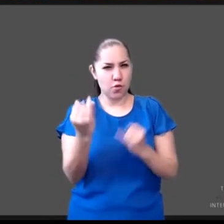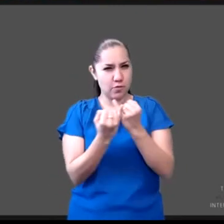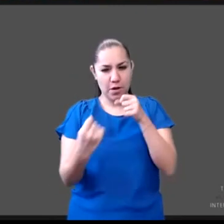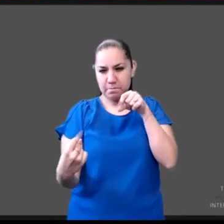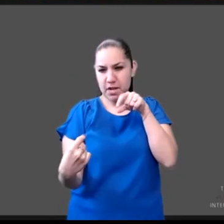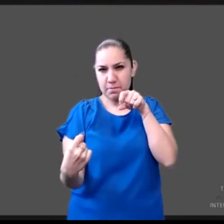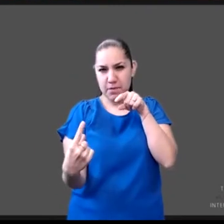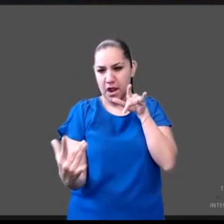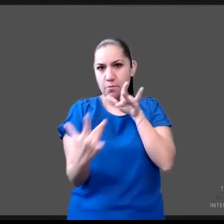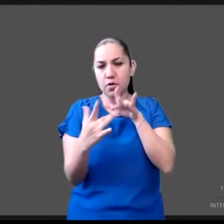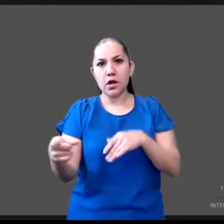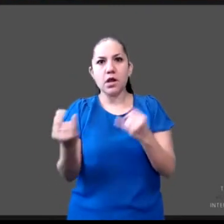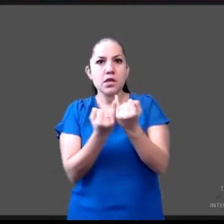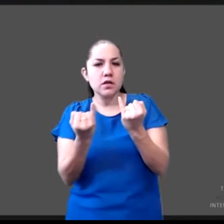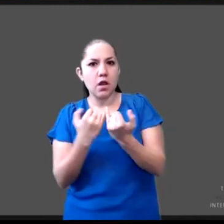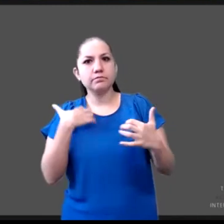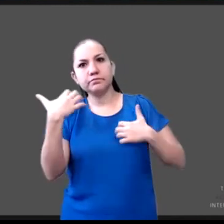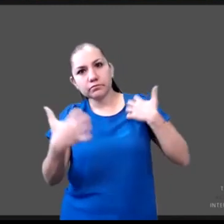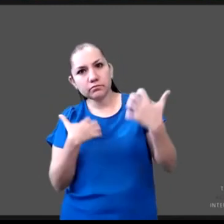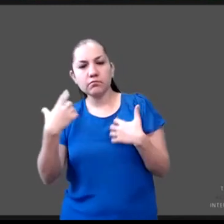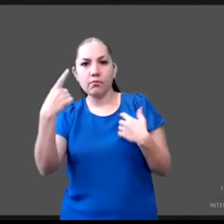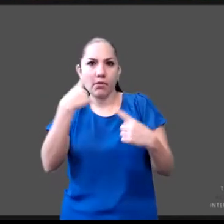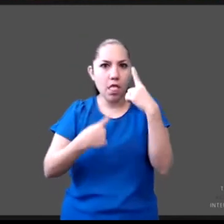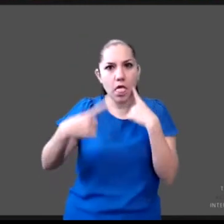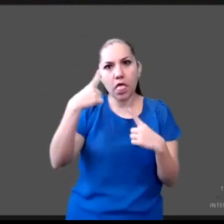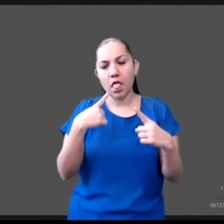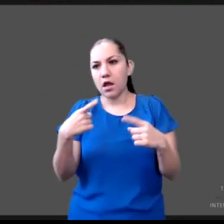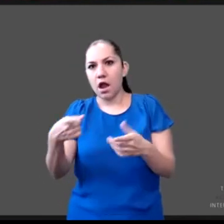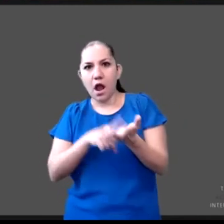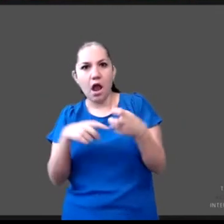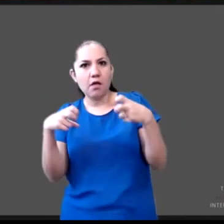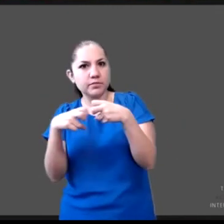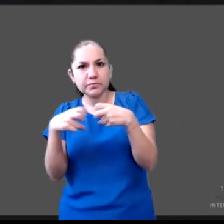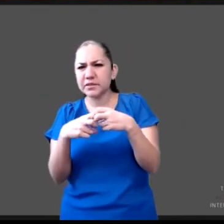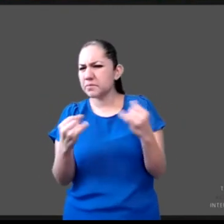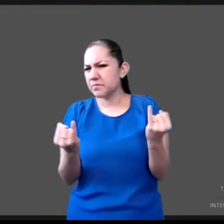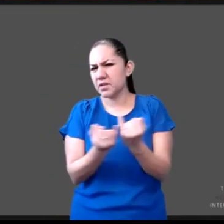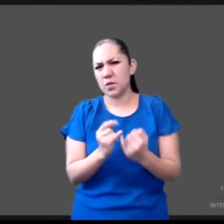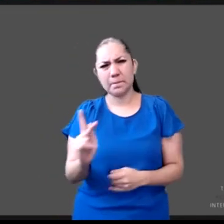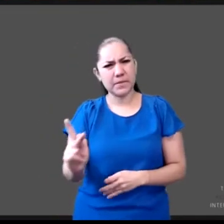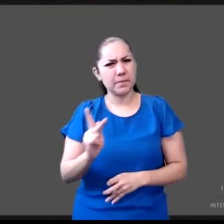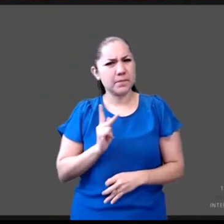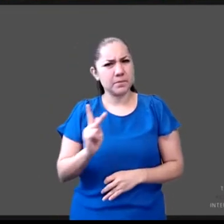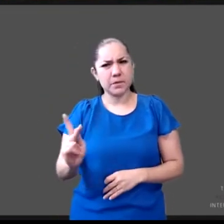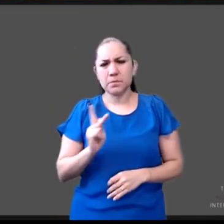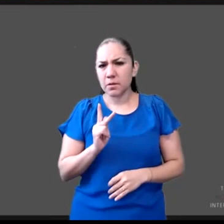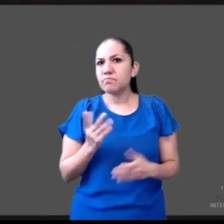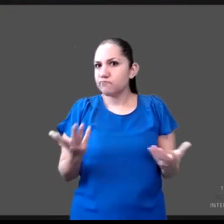ansiosa, a pesar de que su conocimiento, digamos, de la situación, pues no es como el de un adulto.